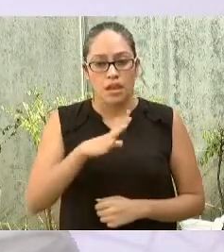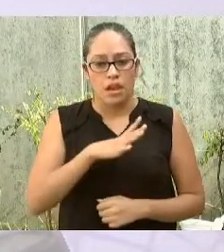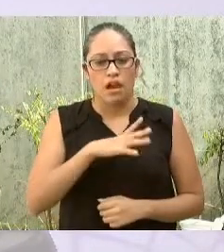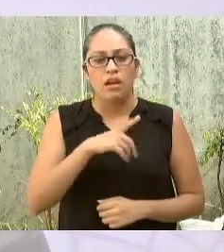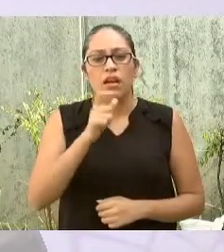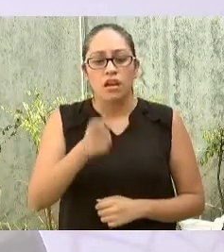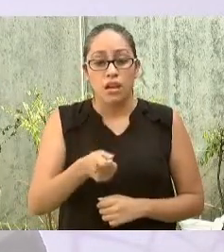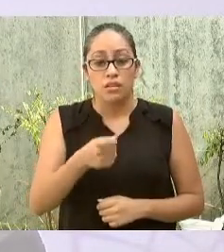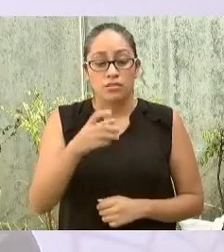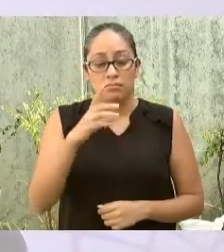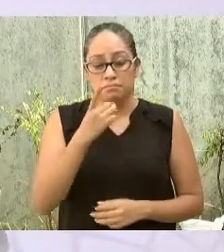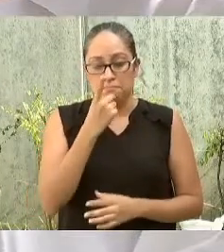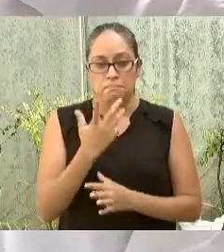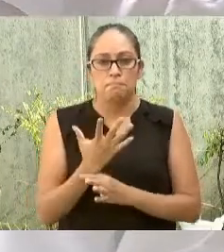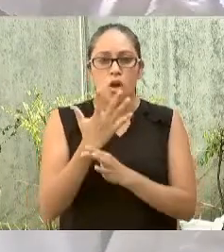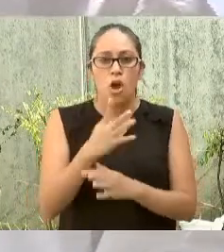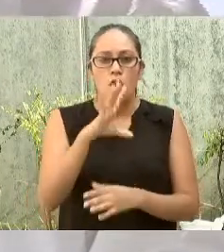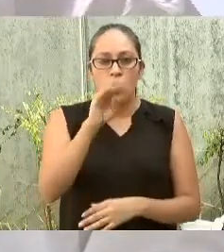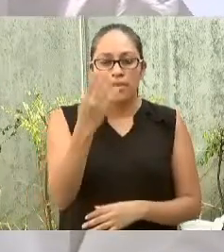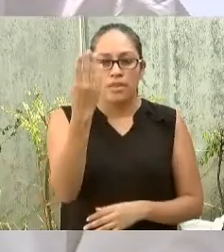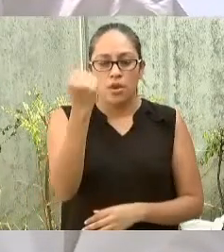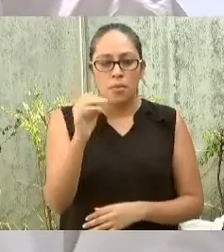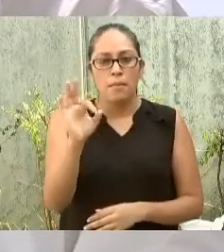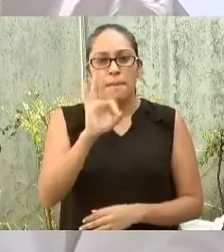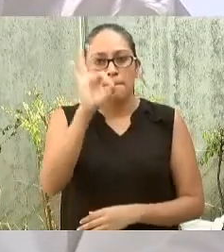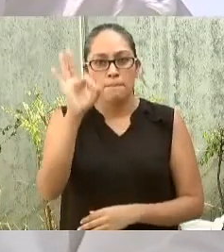del 99%.